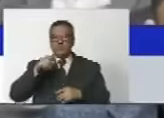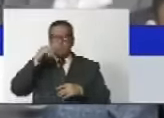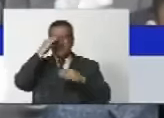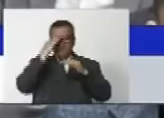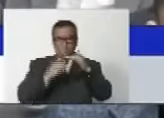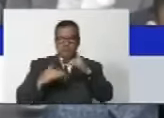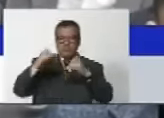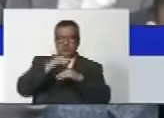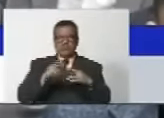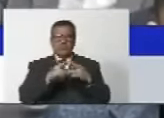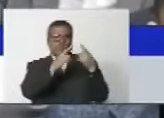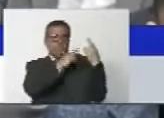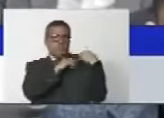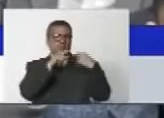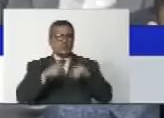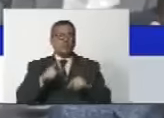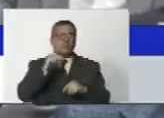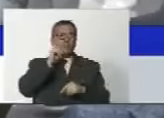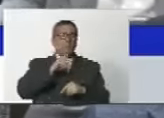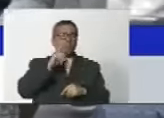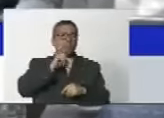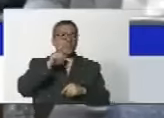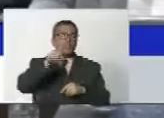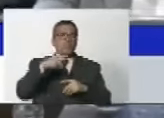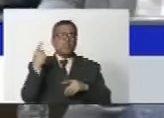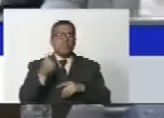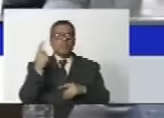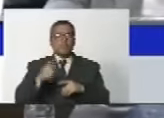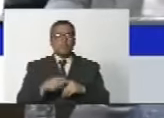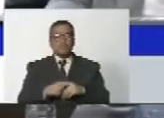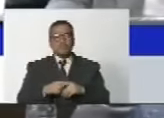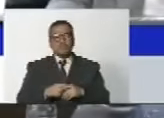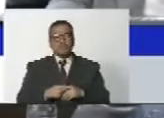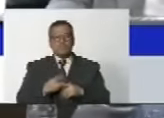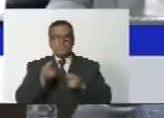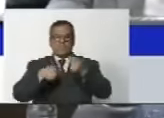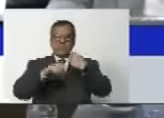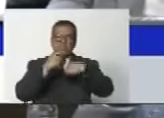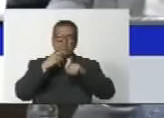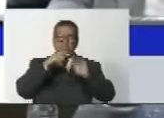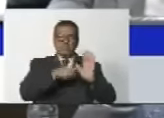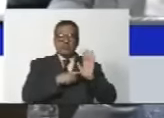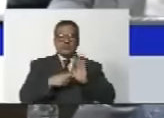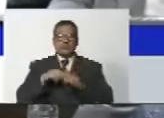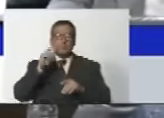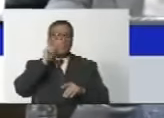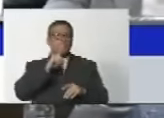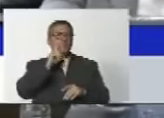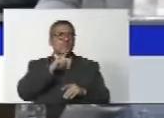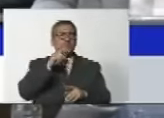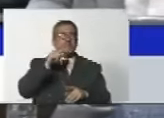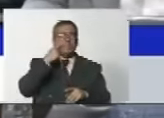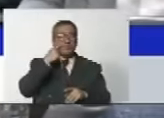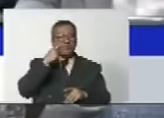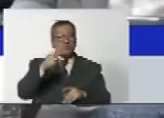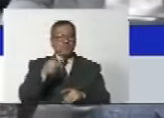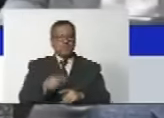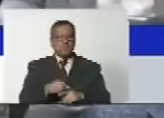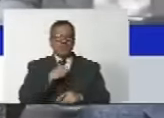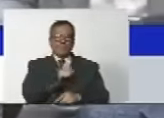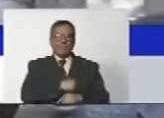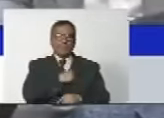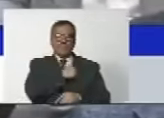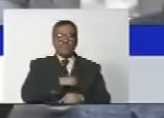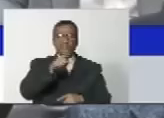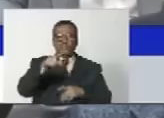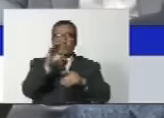burguesa, representativa, falsa, basada solo en el marketing, donde luego se engaña, como lo hemos visto